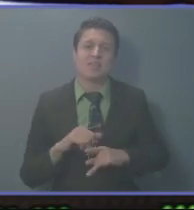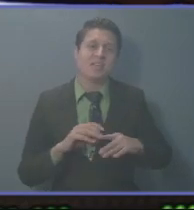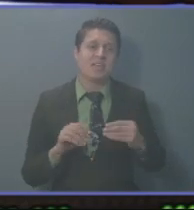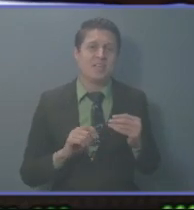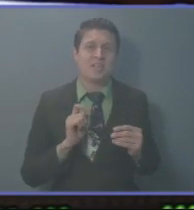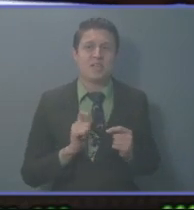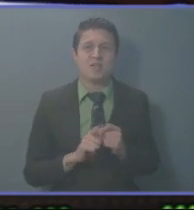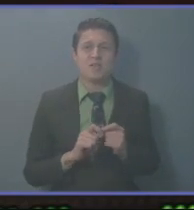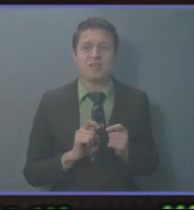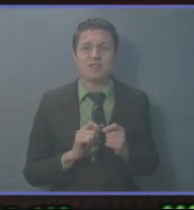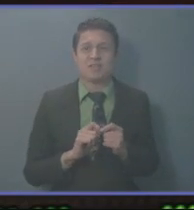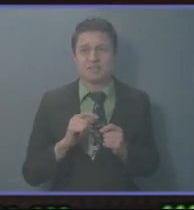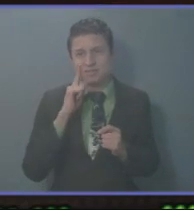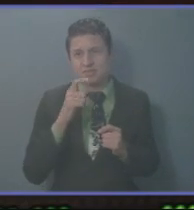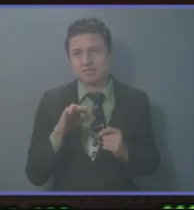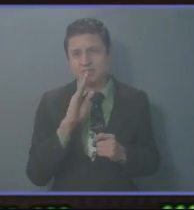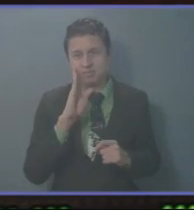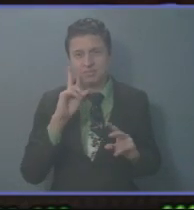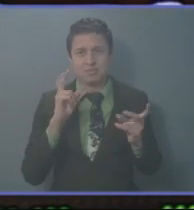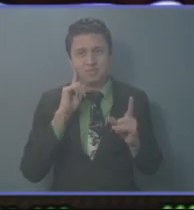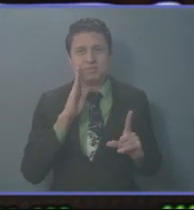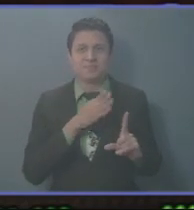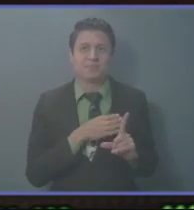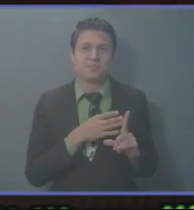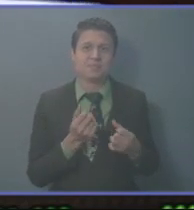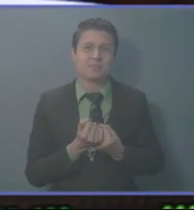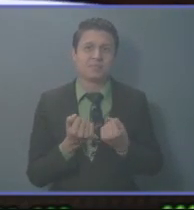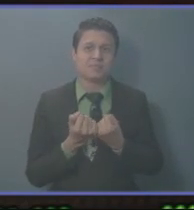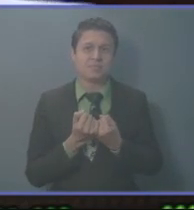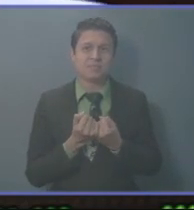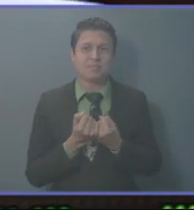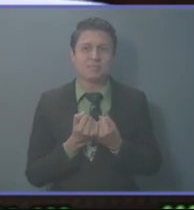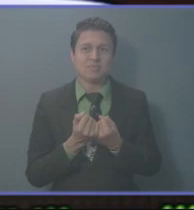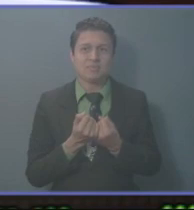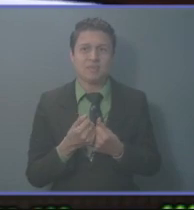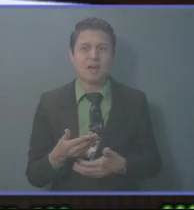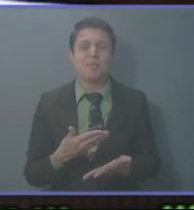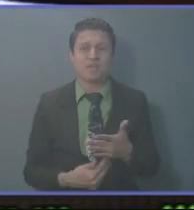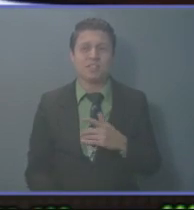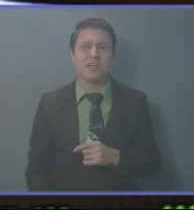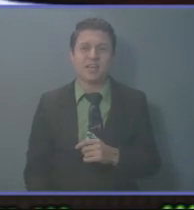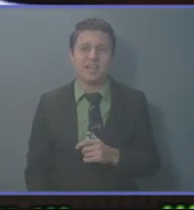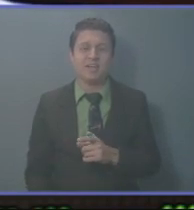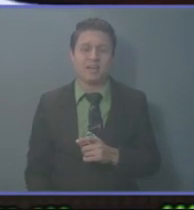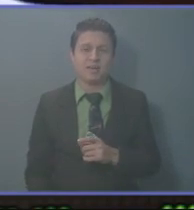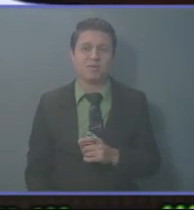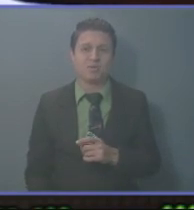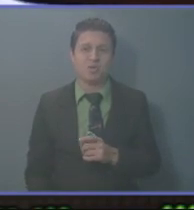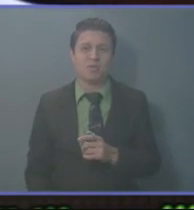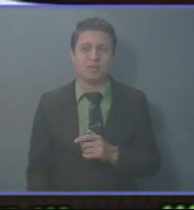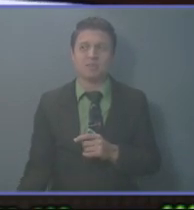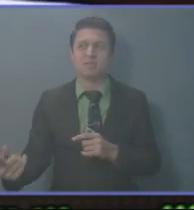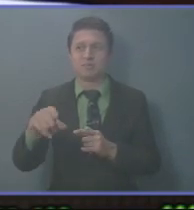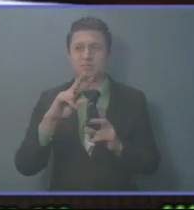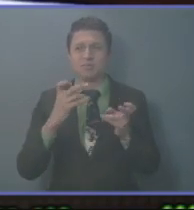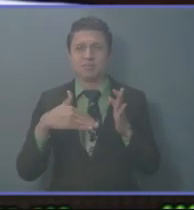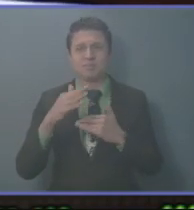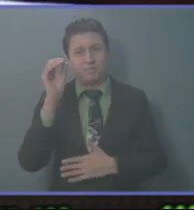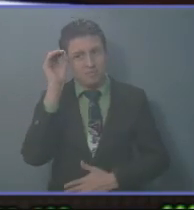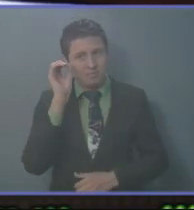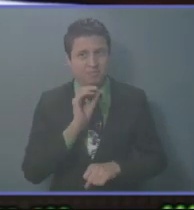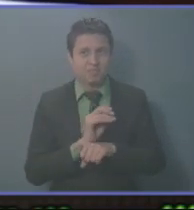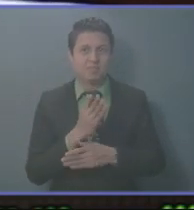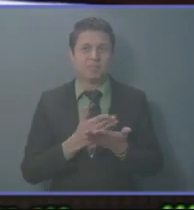están vinculados con el objeto de la propuesta. Luego del estudio del expediente, más las opiniones